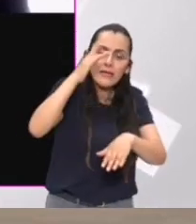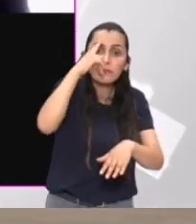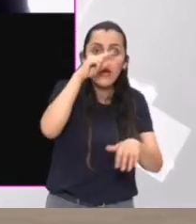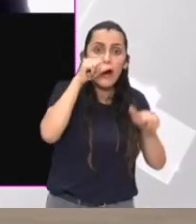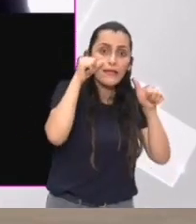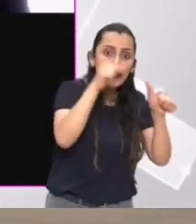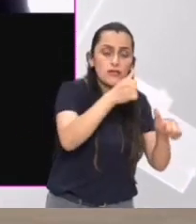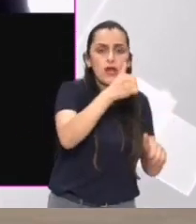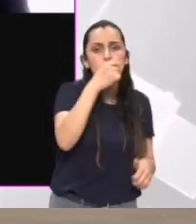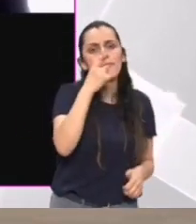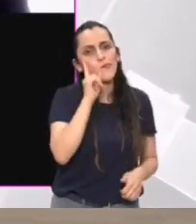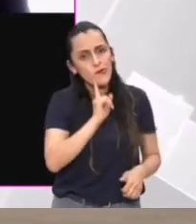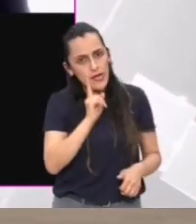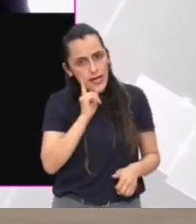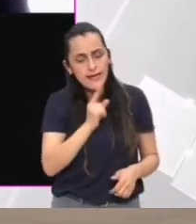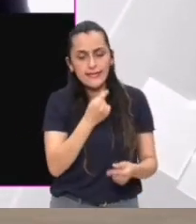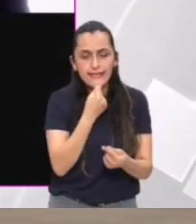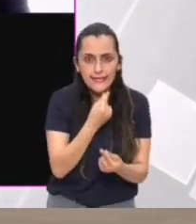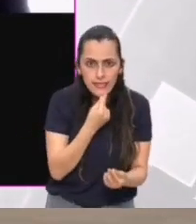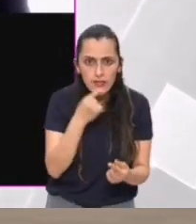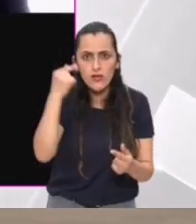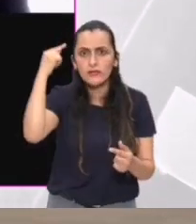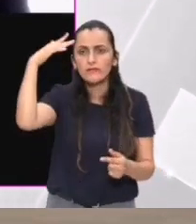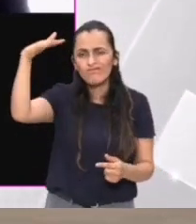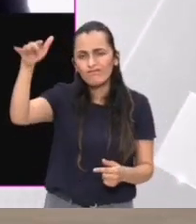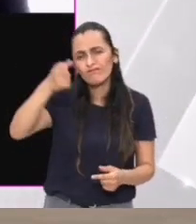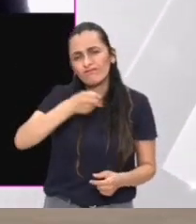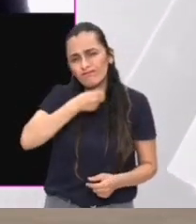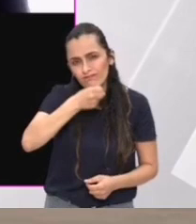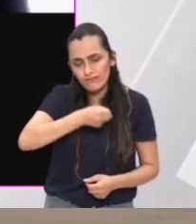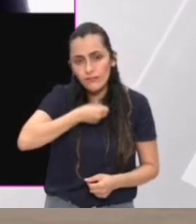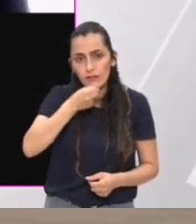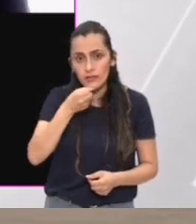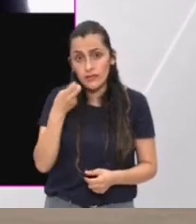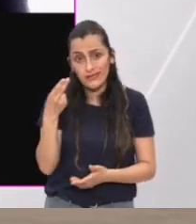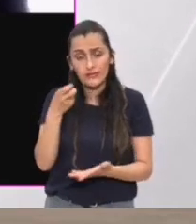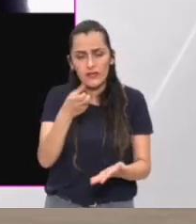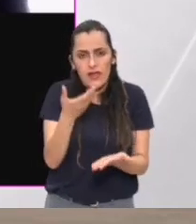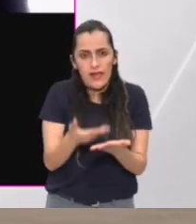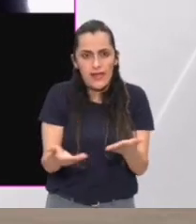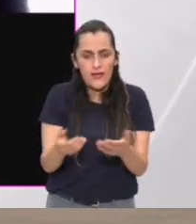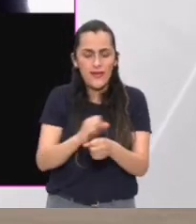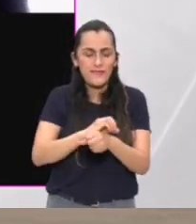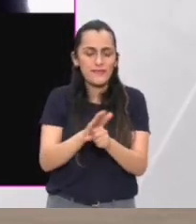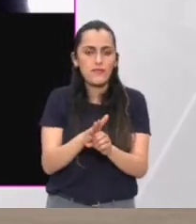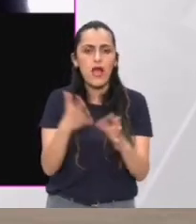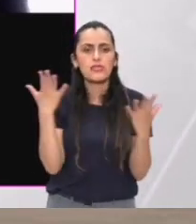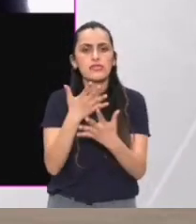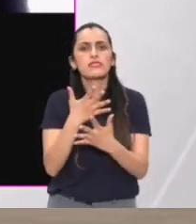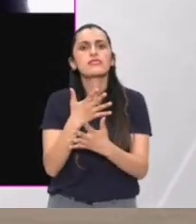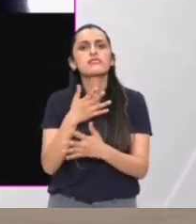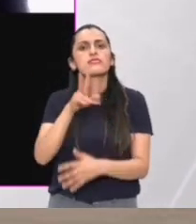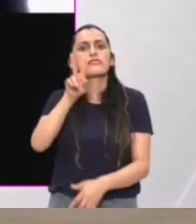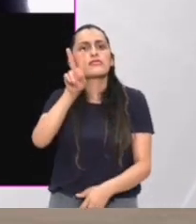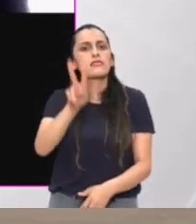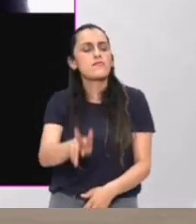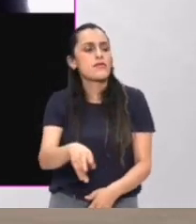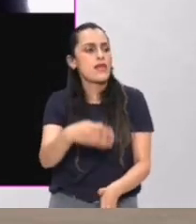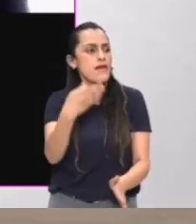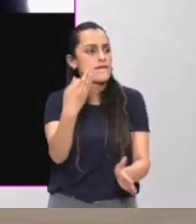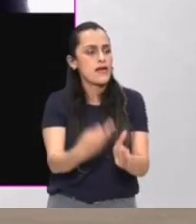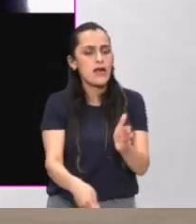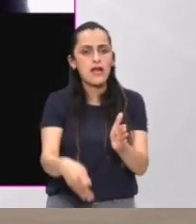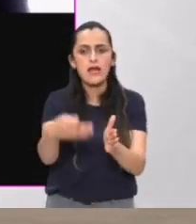mayores. La pandemia ha hecho estragos y nos ha revelado muchas carencias que tiene el sistema de salud mexicano. Y precisamente